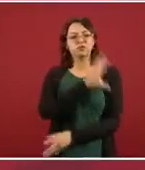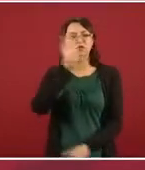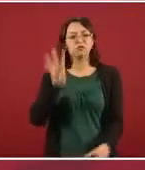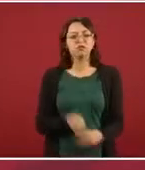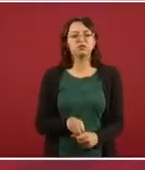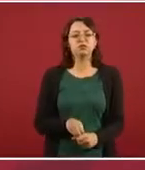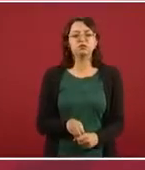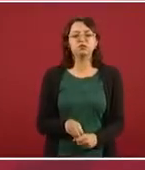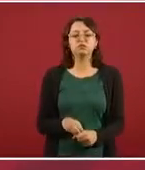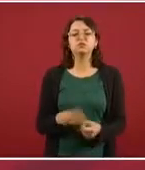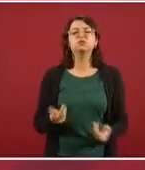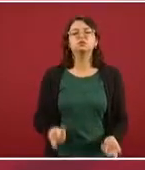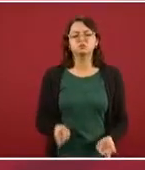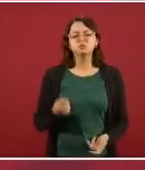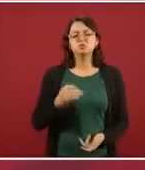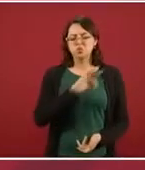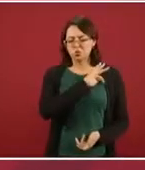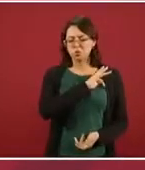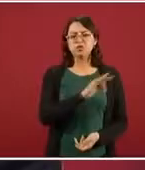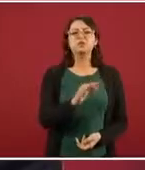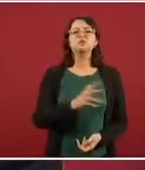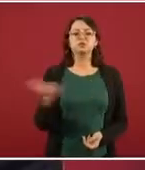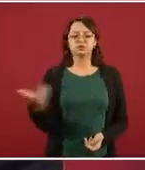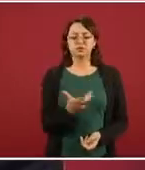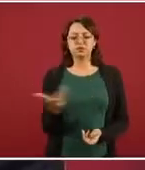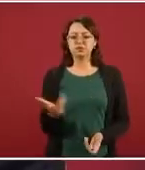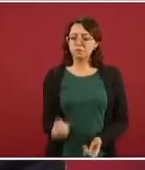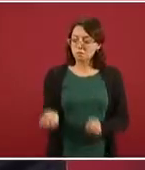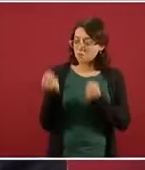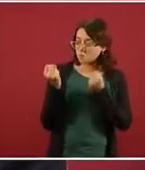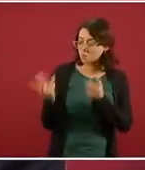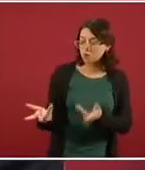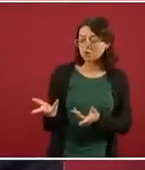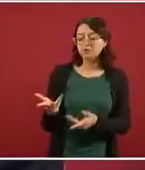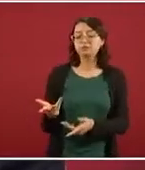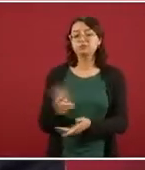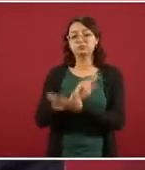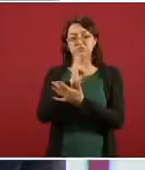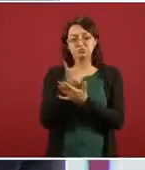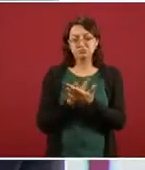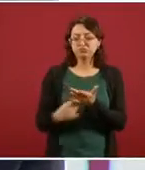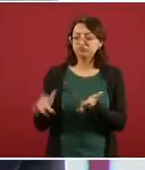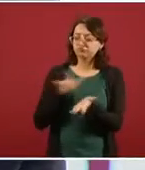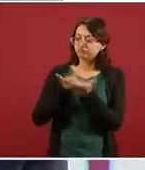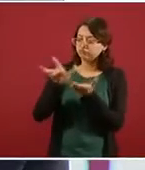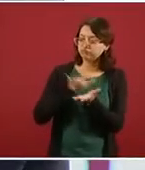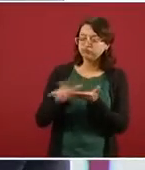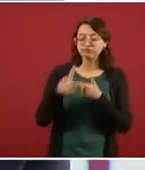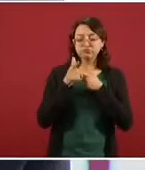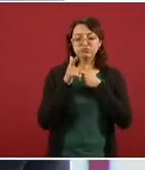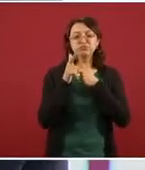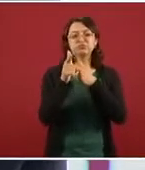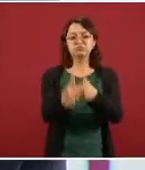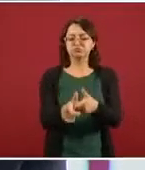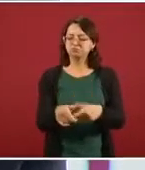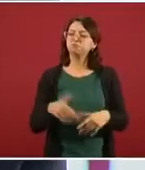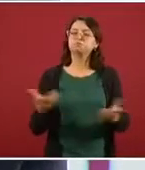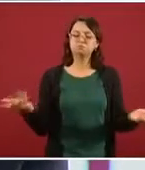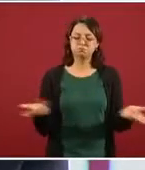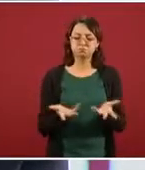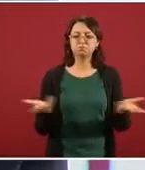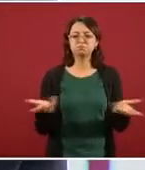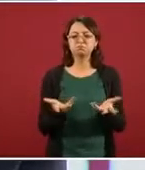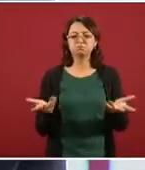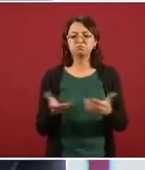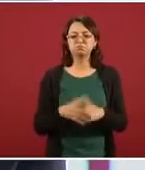Entonces, todo lo que podamos hacer por estos programas lo vamos a llevar a cabo,